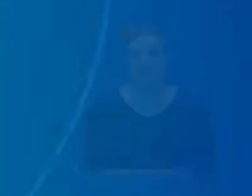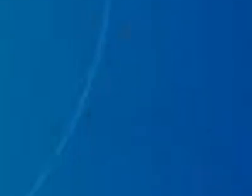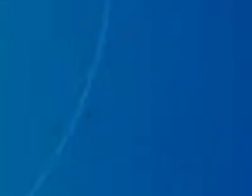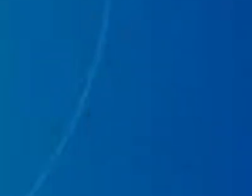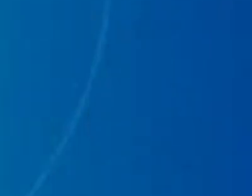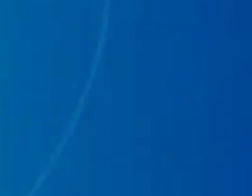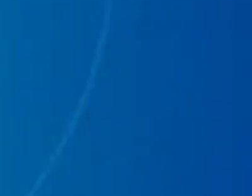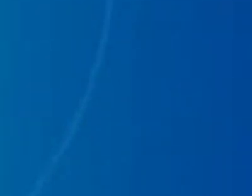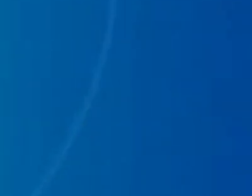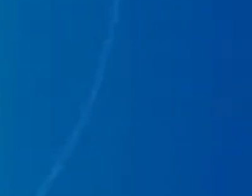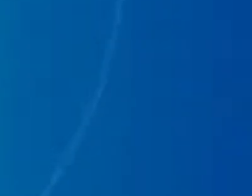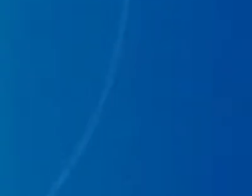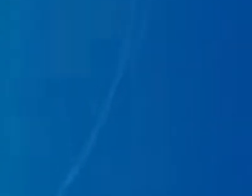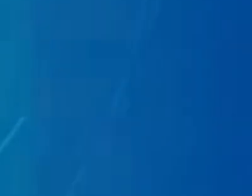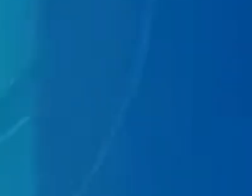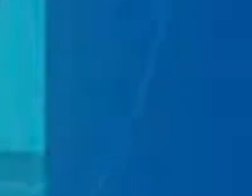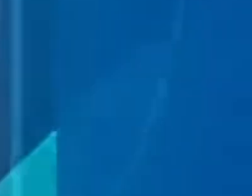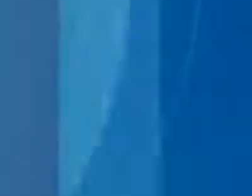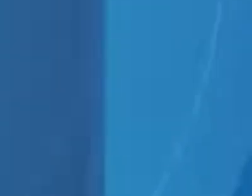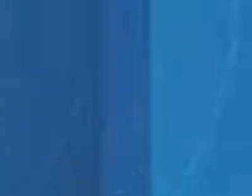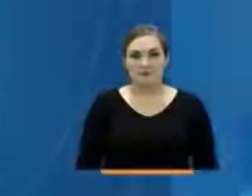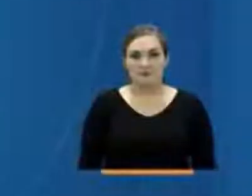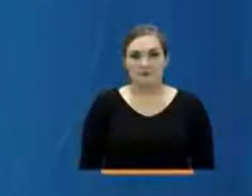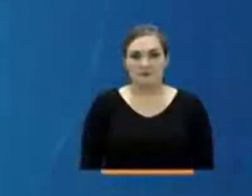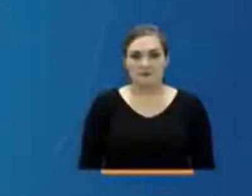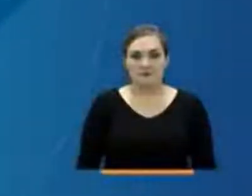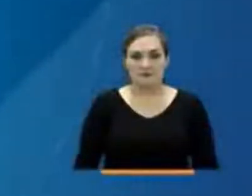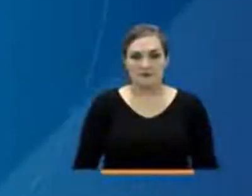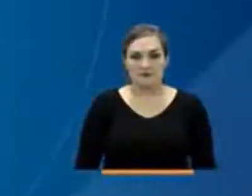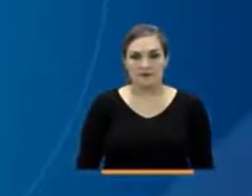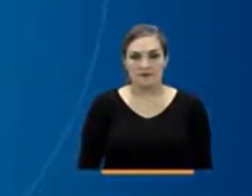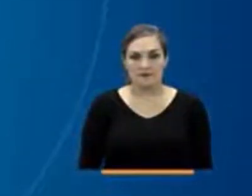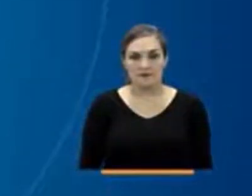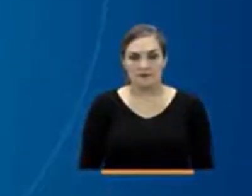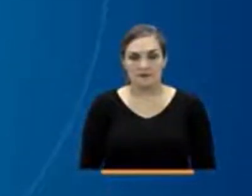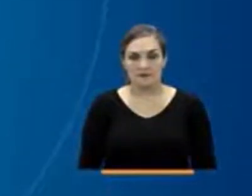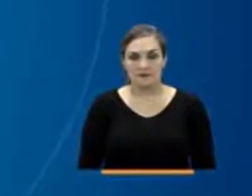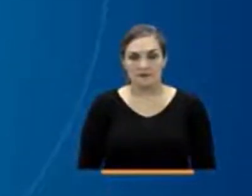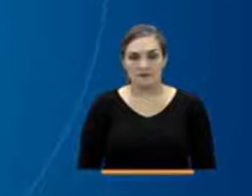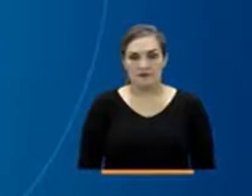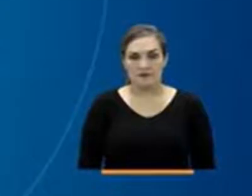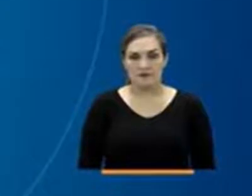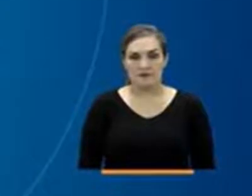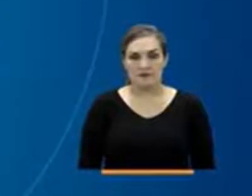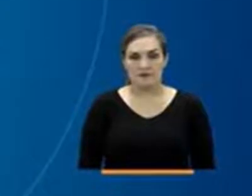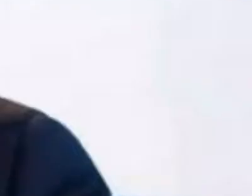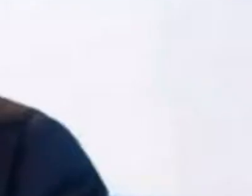RTVC Noticias, emisión fin de semana.